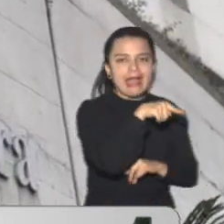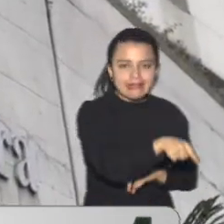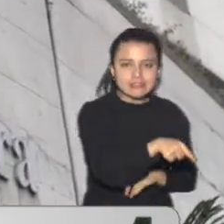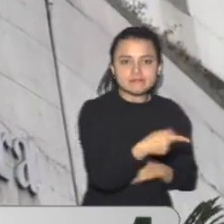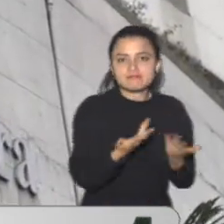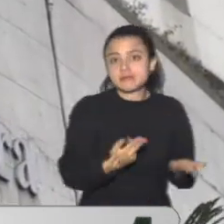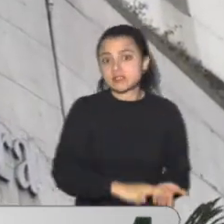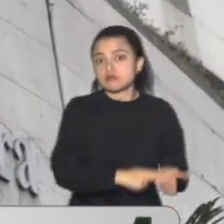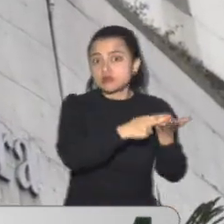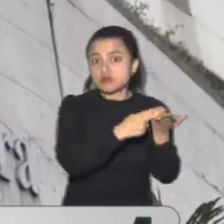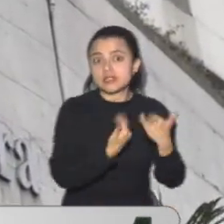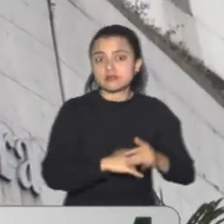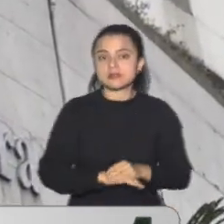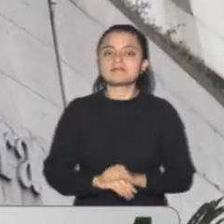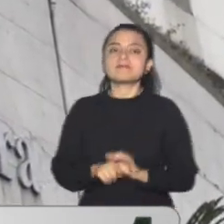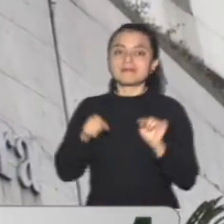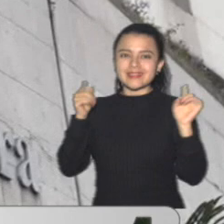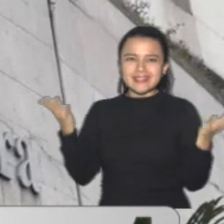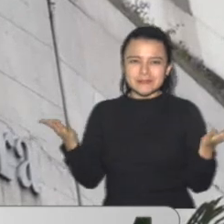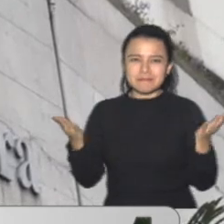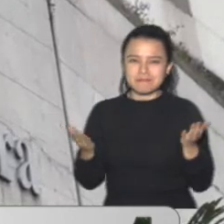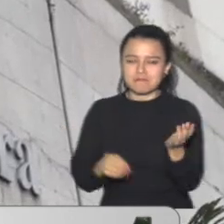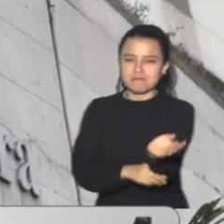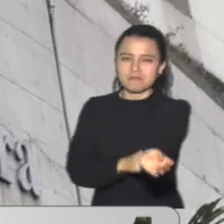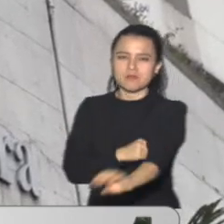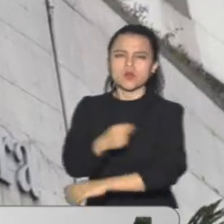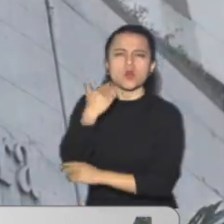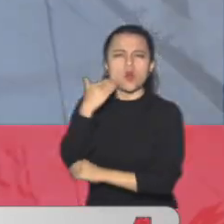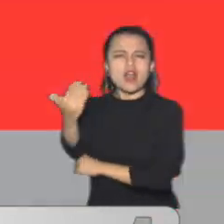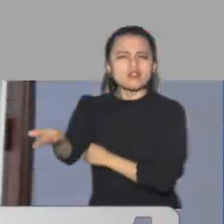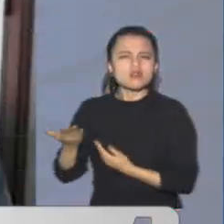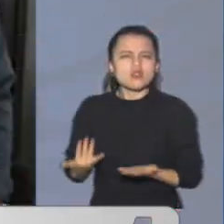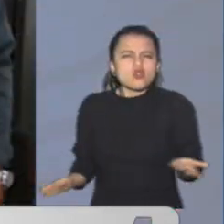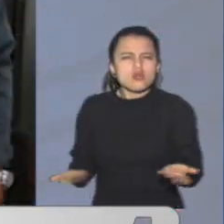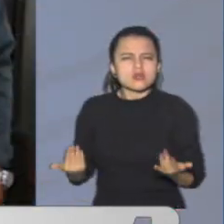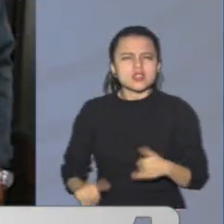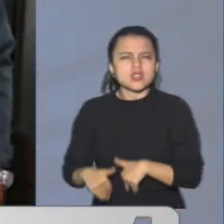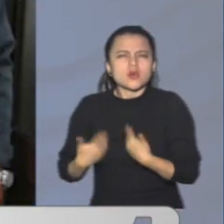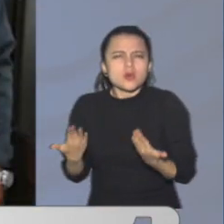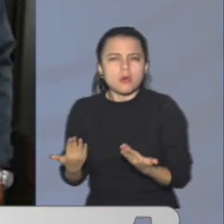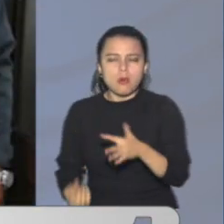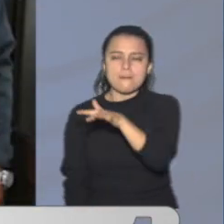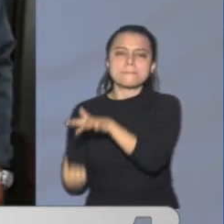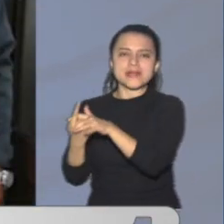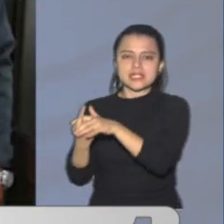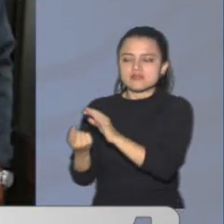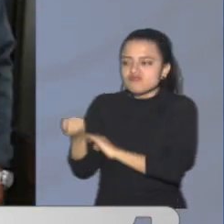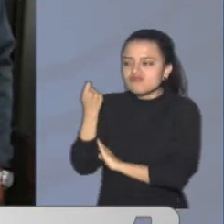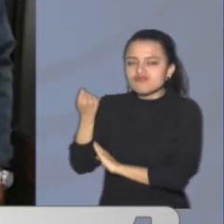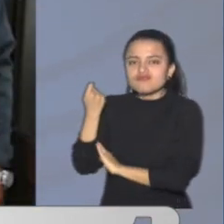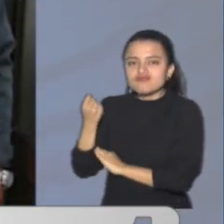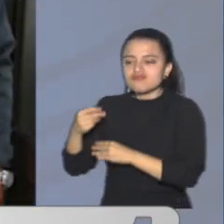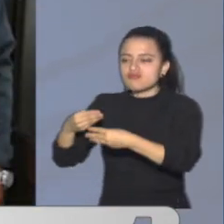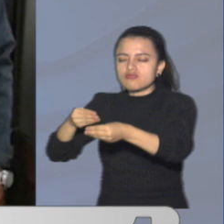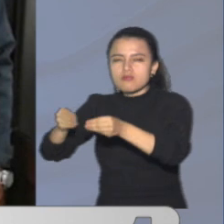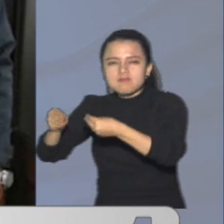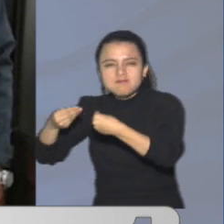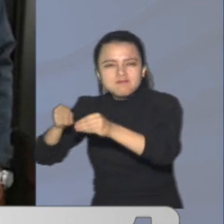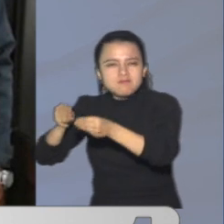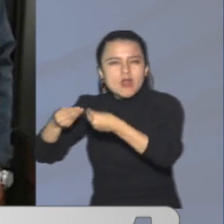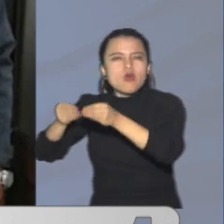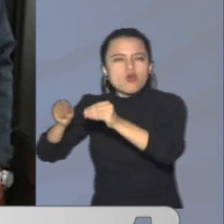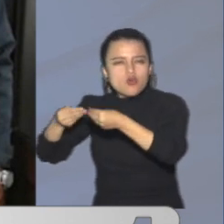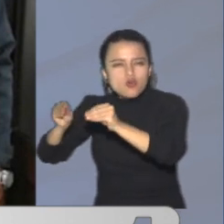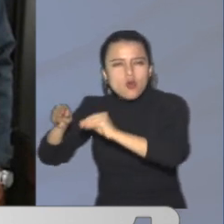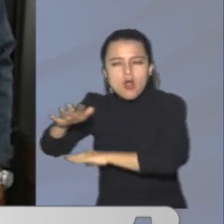tuluá centro del valle del cauca ocurrido el pasado 28 de junio quizás la tragedia carcelaria más grande y más terrible que ha